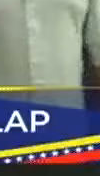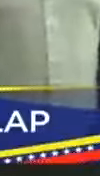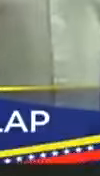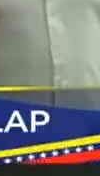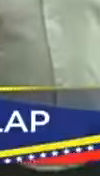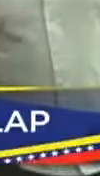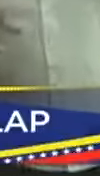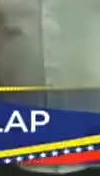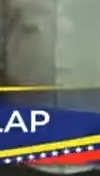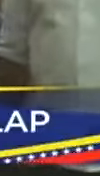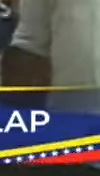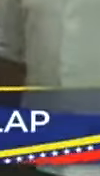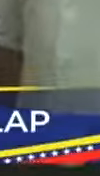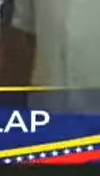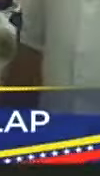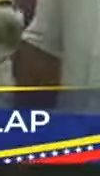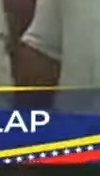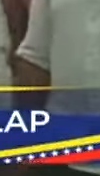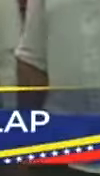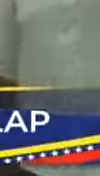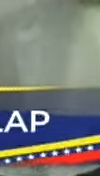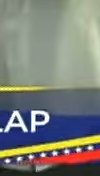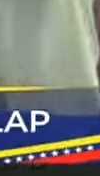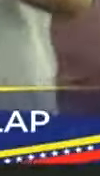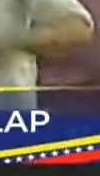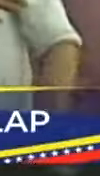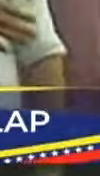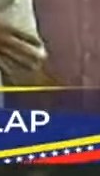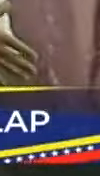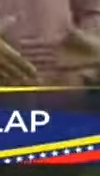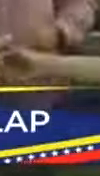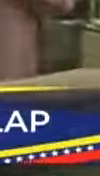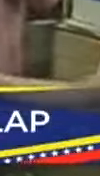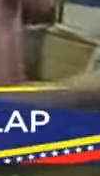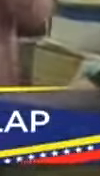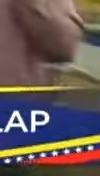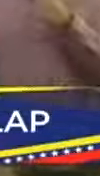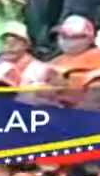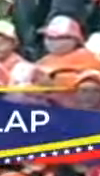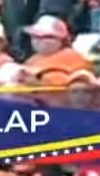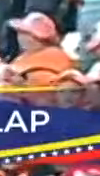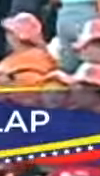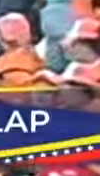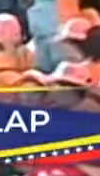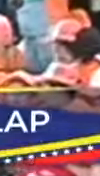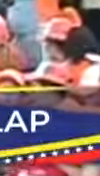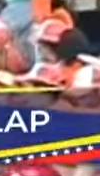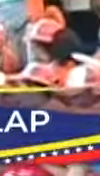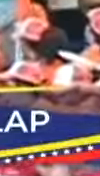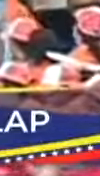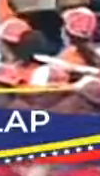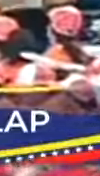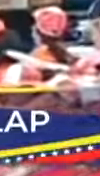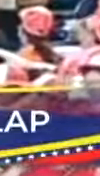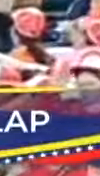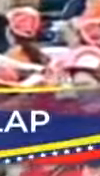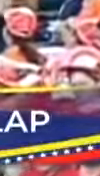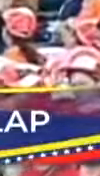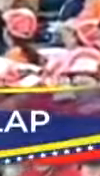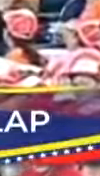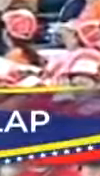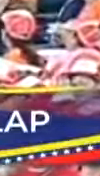también agropecuaria Las Taparitas de Tinaquillo en el estado Cojedes, productor de tilapia roja, cachamas y